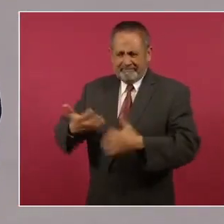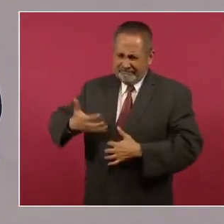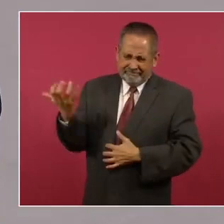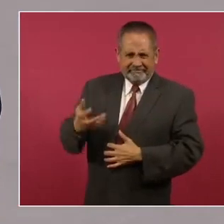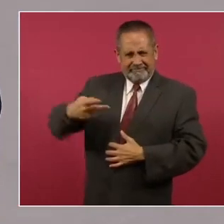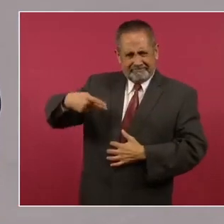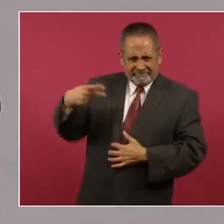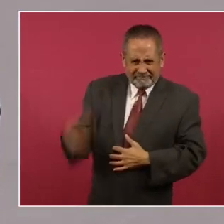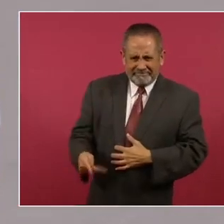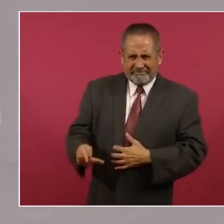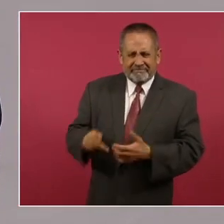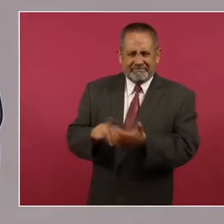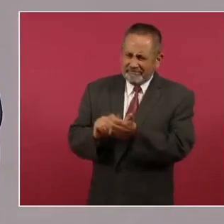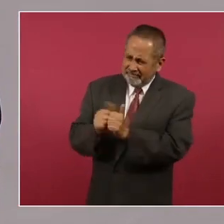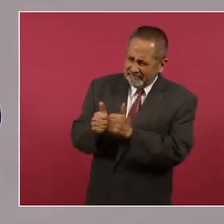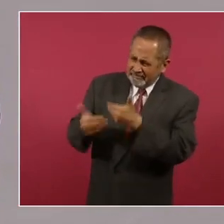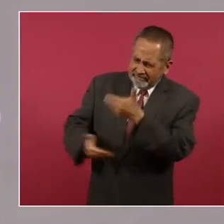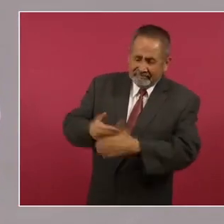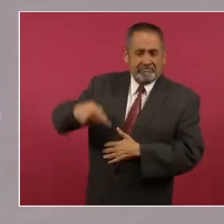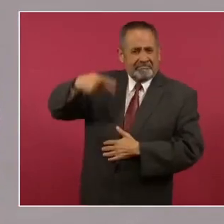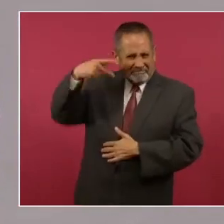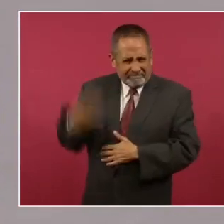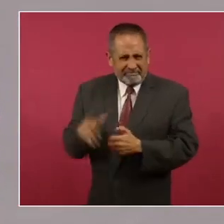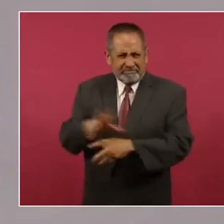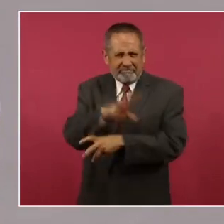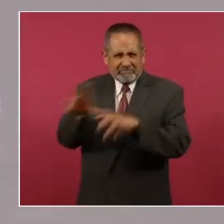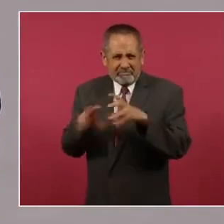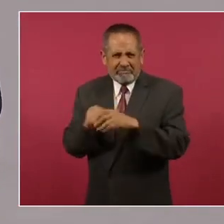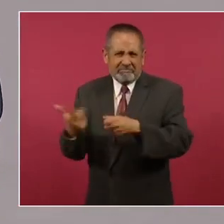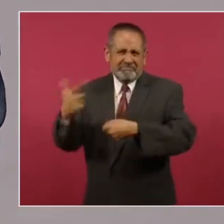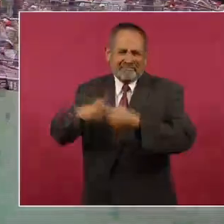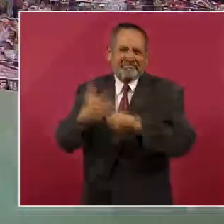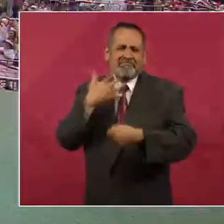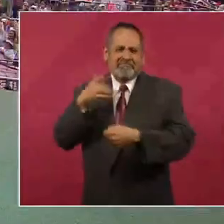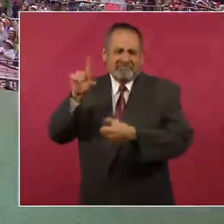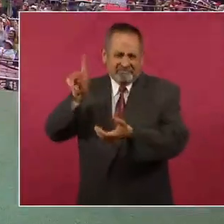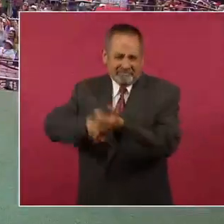extranjero. Vamos a procesar toda nuestra materia prima.